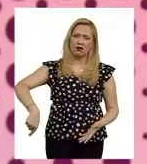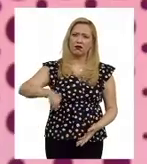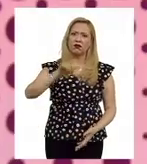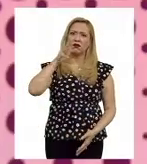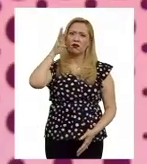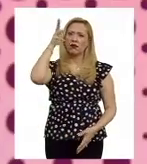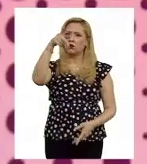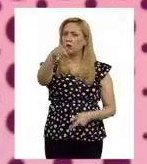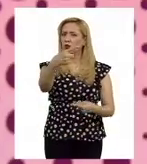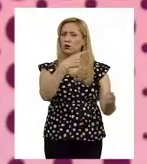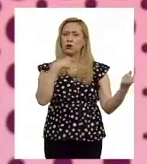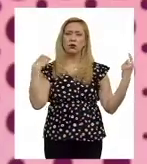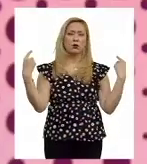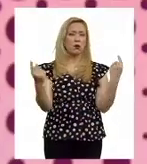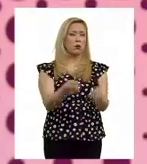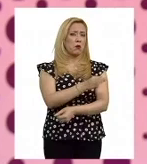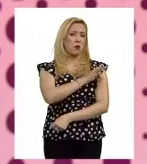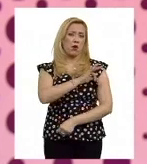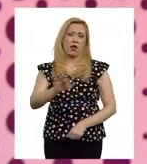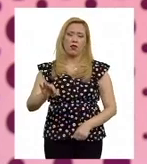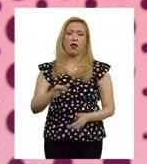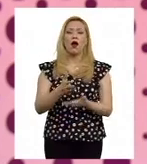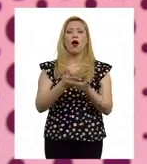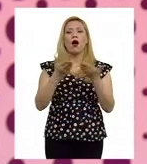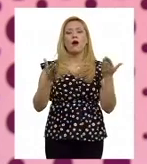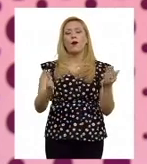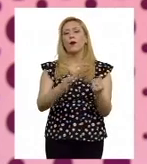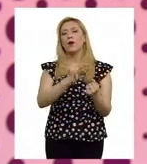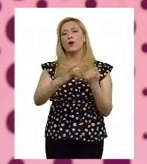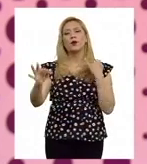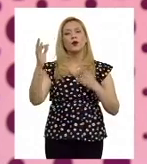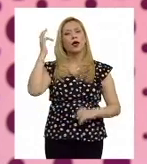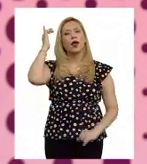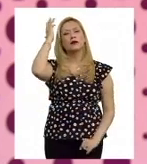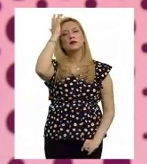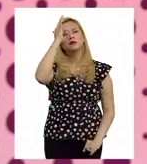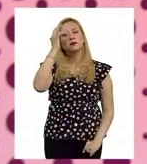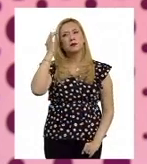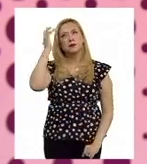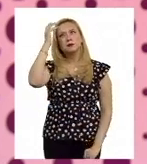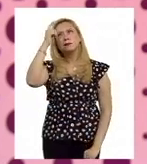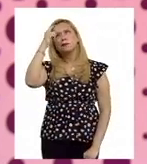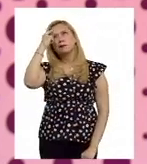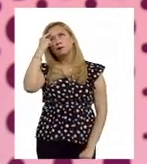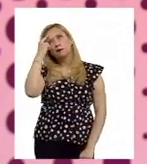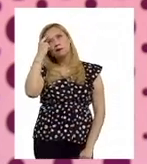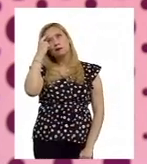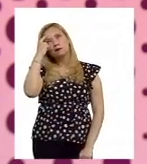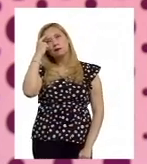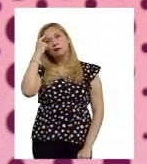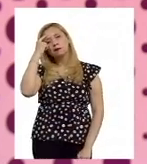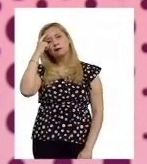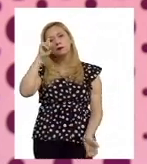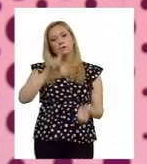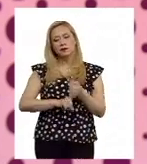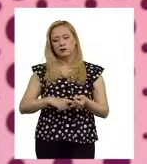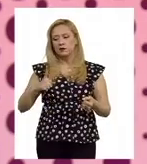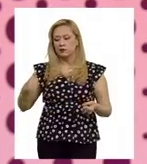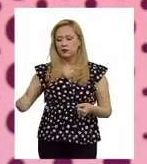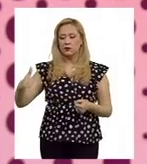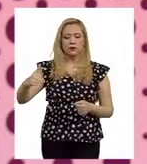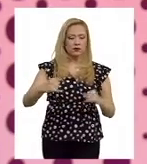de reflexiones ahora lo hicimos muy de lo general y muy en nuestro papel desde las instituciones en las